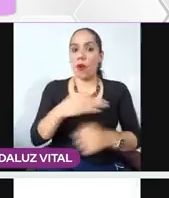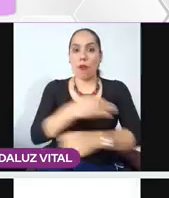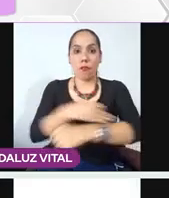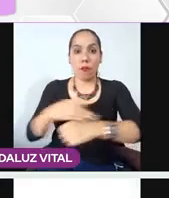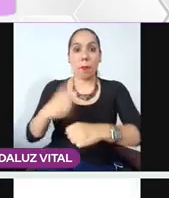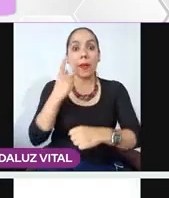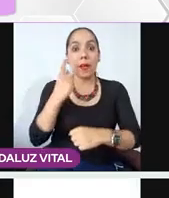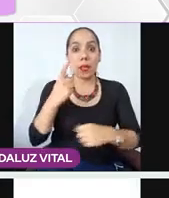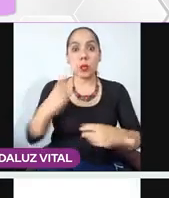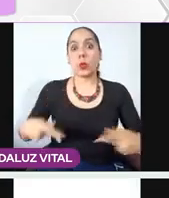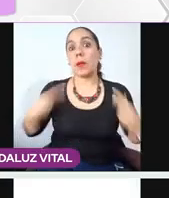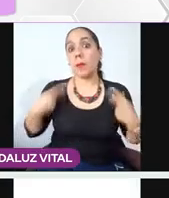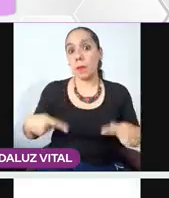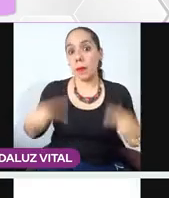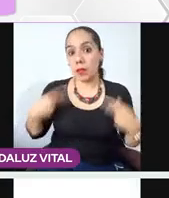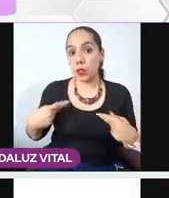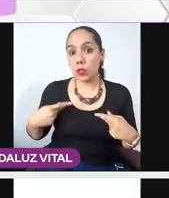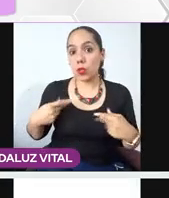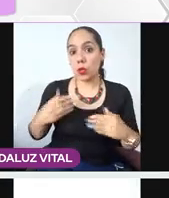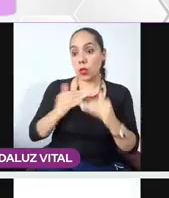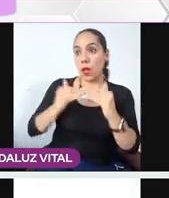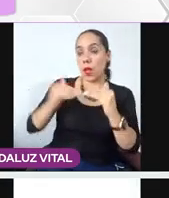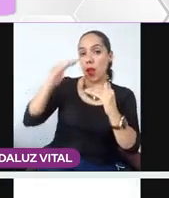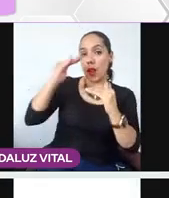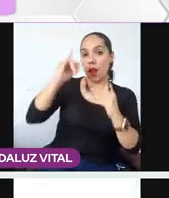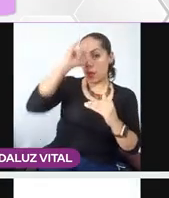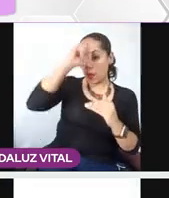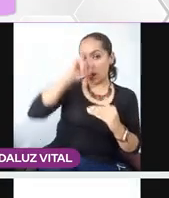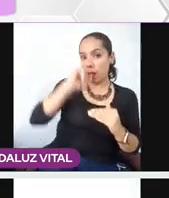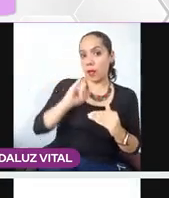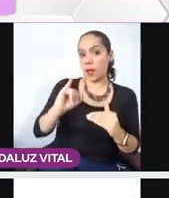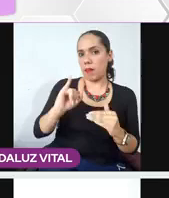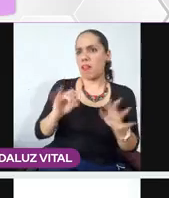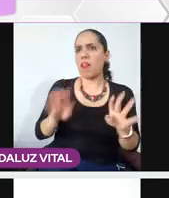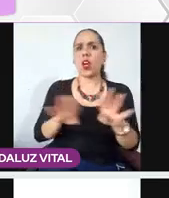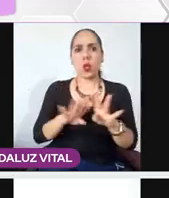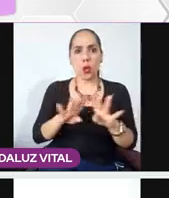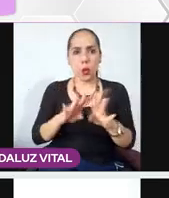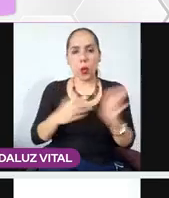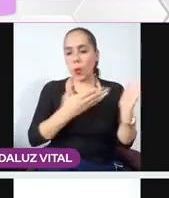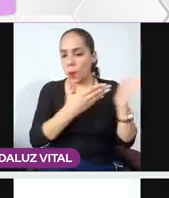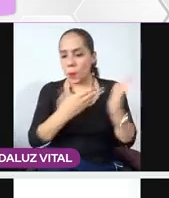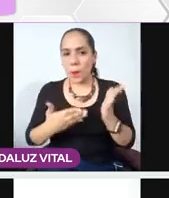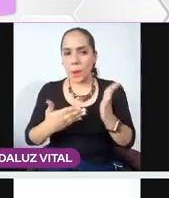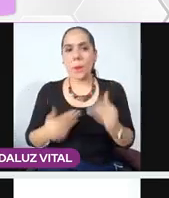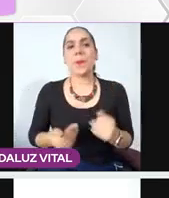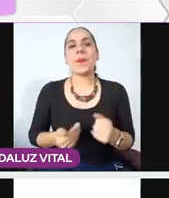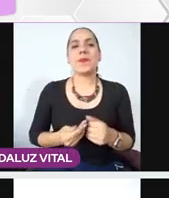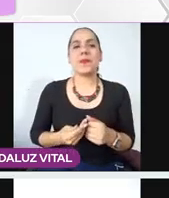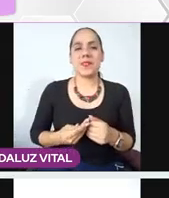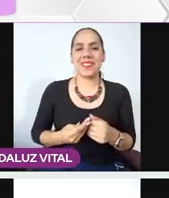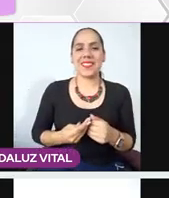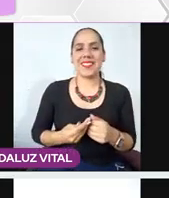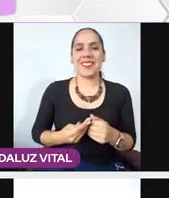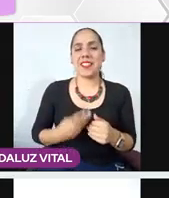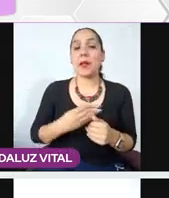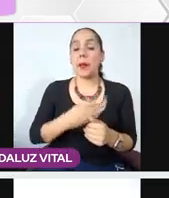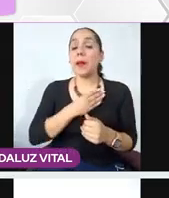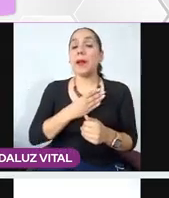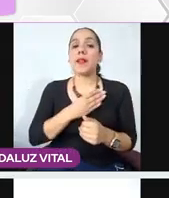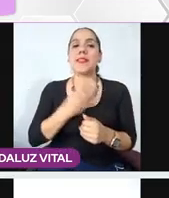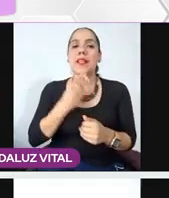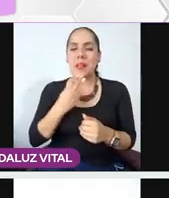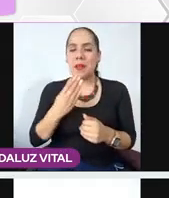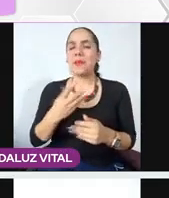privada. Hoy tenemos aquí a la maestra Ireri Roldán Orbera. Me voy a permitir leer su semblanza curricular. Maestra,